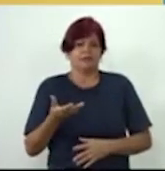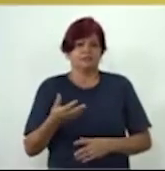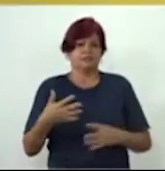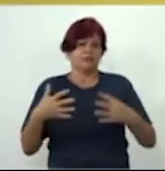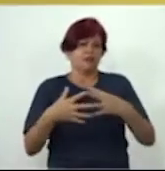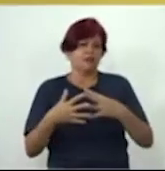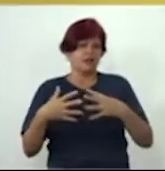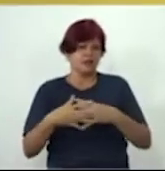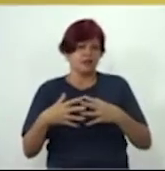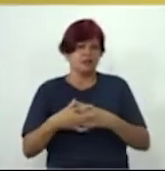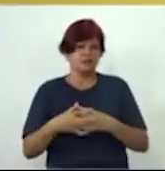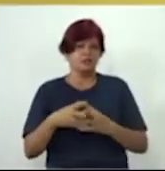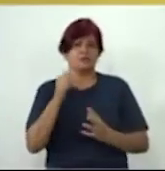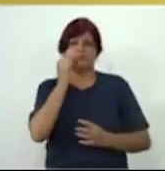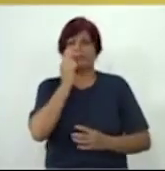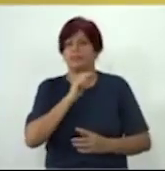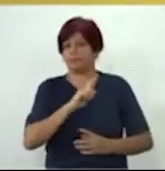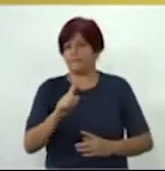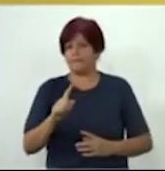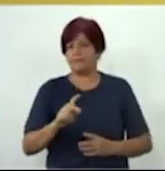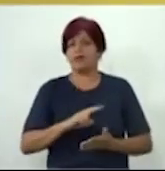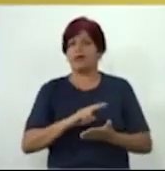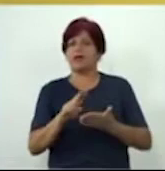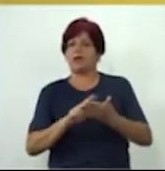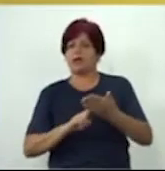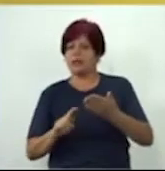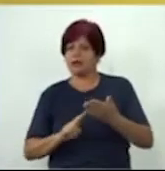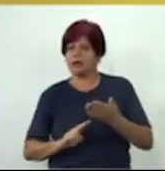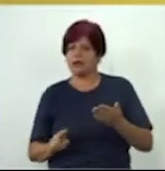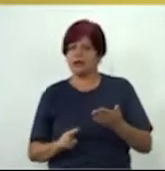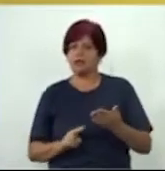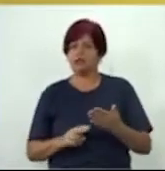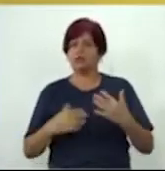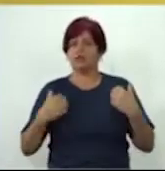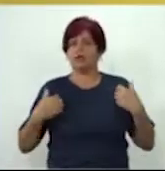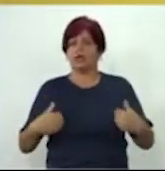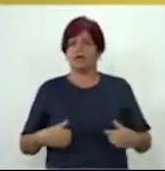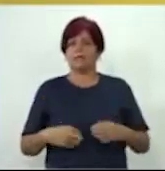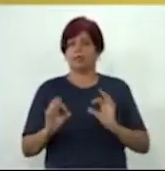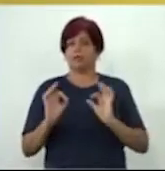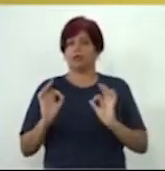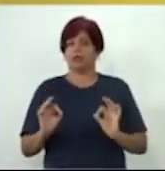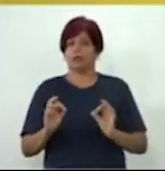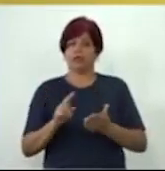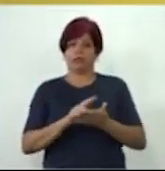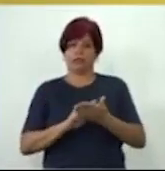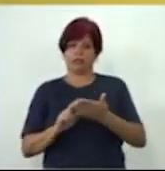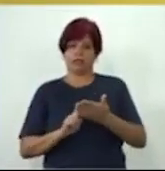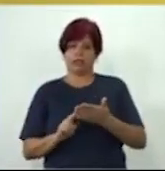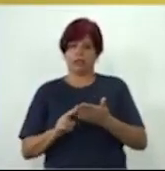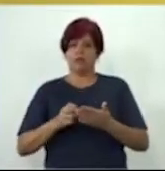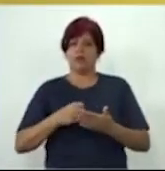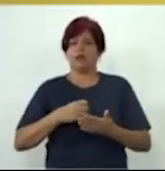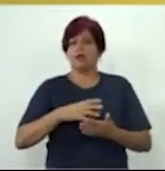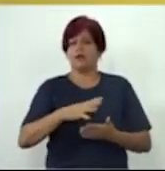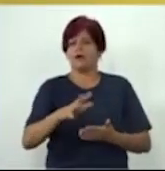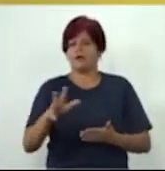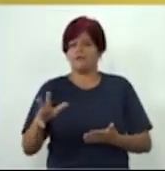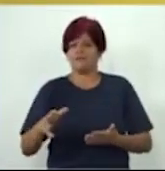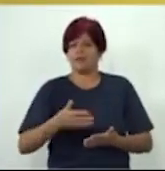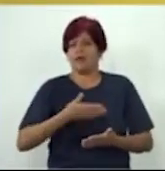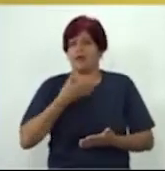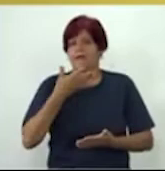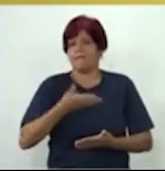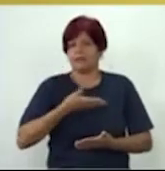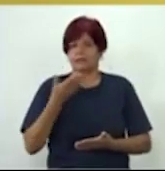coherencia. También en la lectura, por supuesto, la postura correcta al leer, la fluidez, la expresividad,